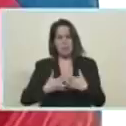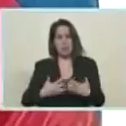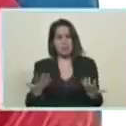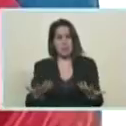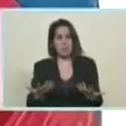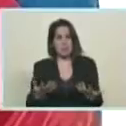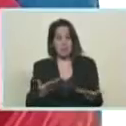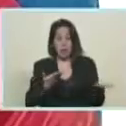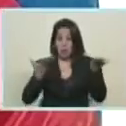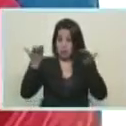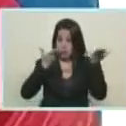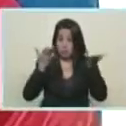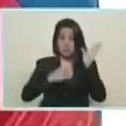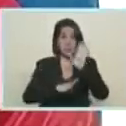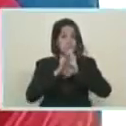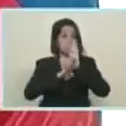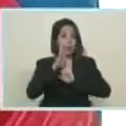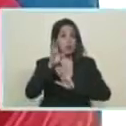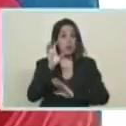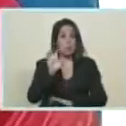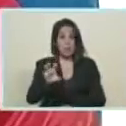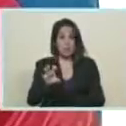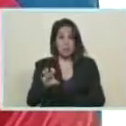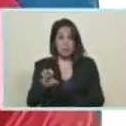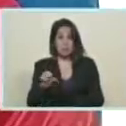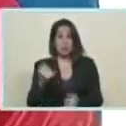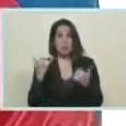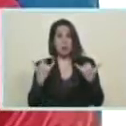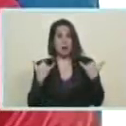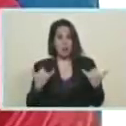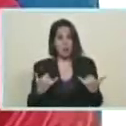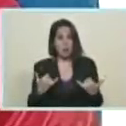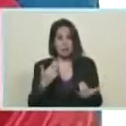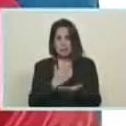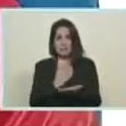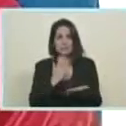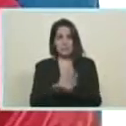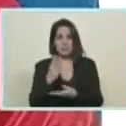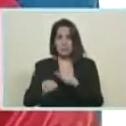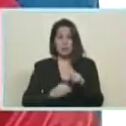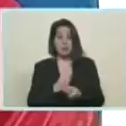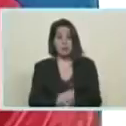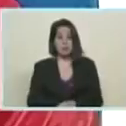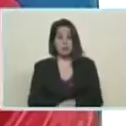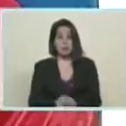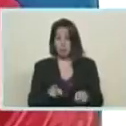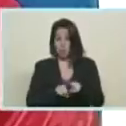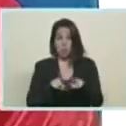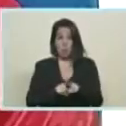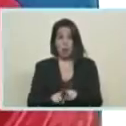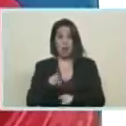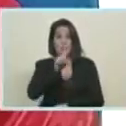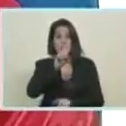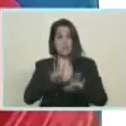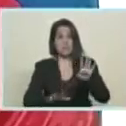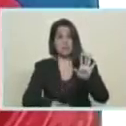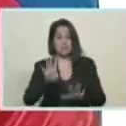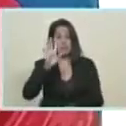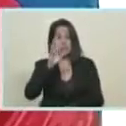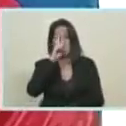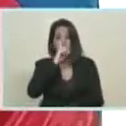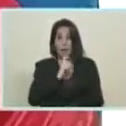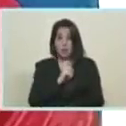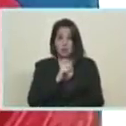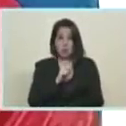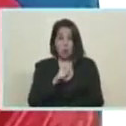y ponerlo al servicio del desarrollo del país como ha estado y está durante estos 15 años, porque PDVSA